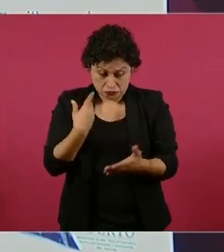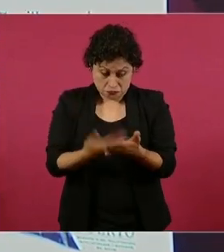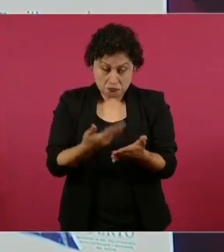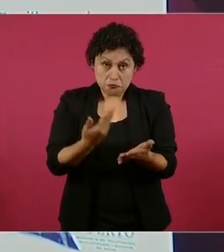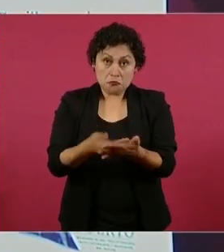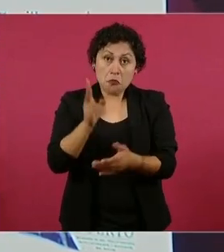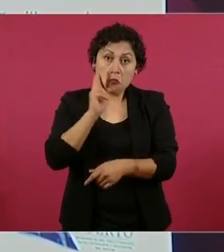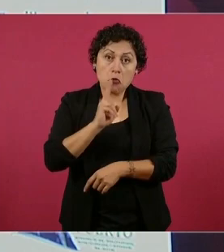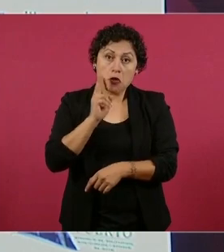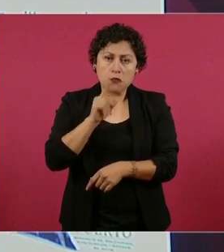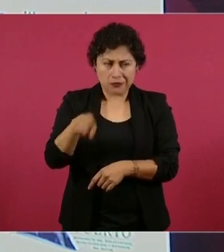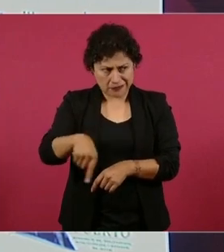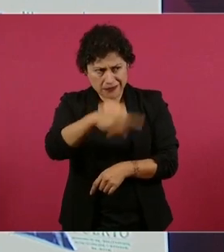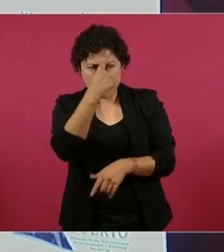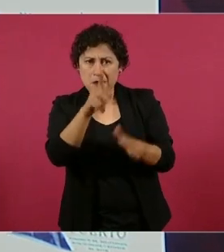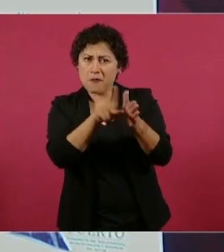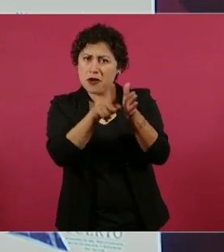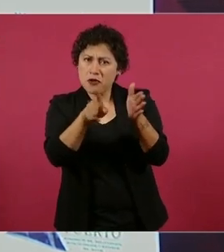hemerotecas.